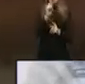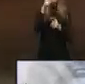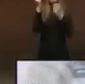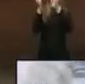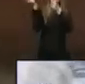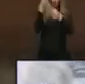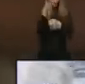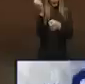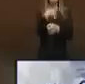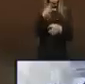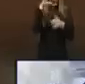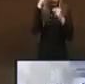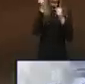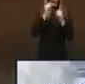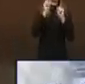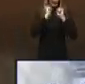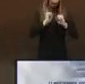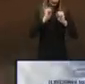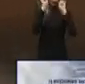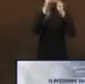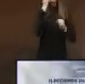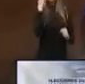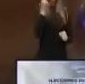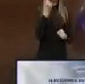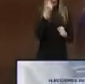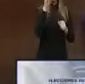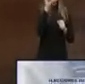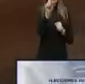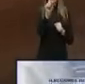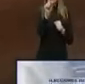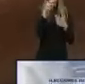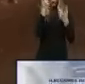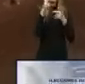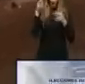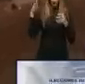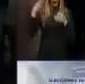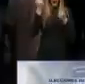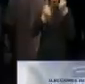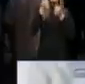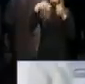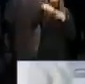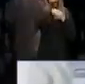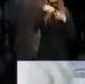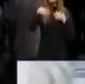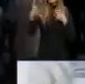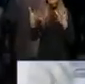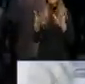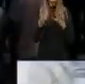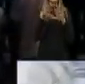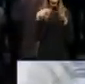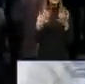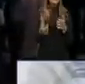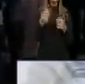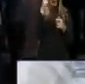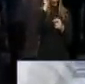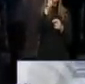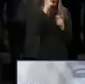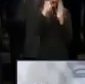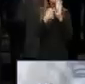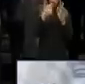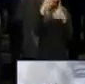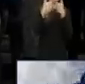si es más difícil el poder conseguir un parqueo. Por eso es de que esperamos que lo tomen en cuenta